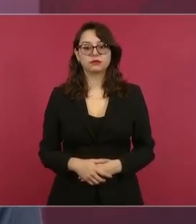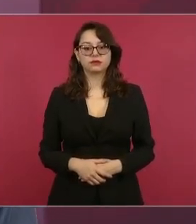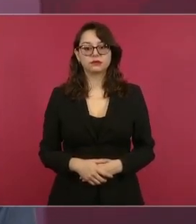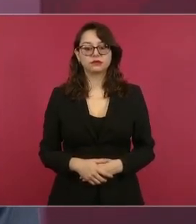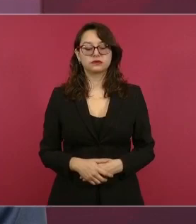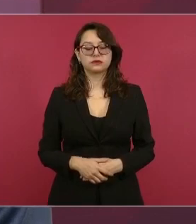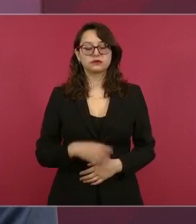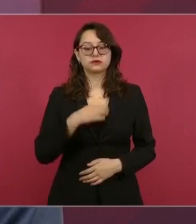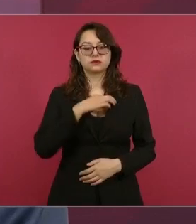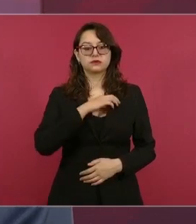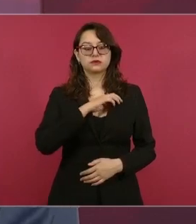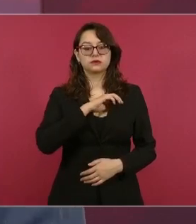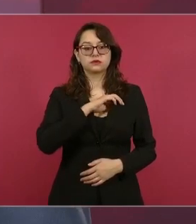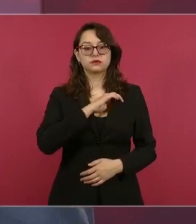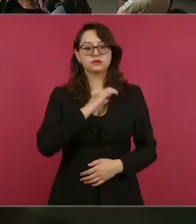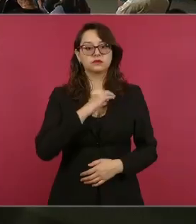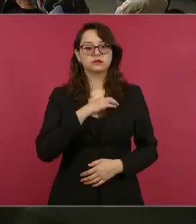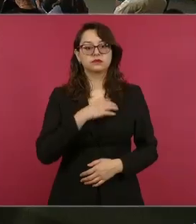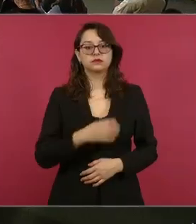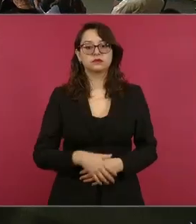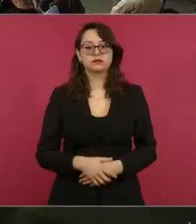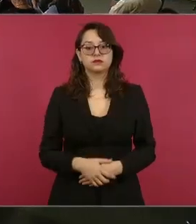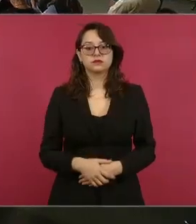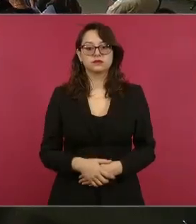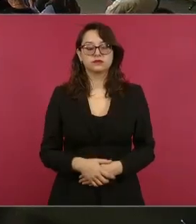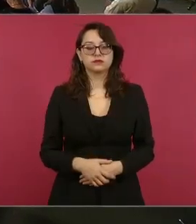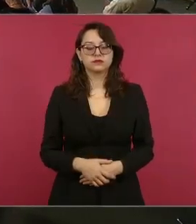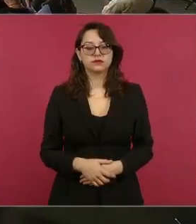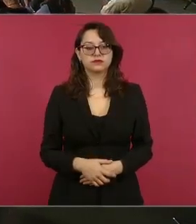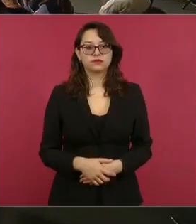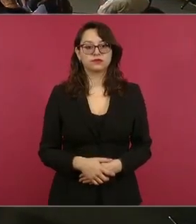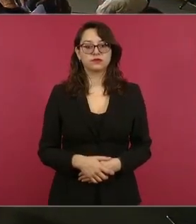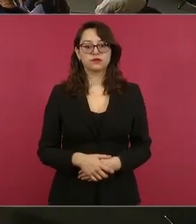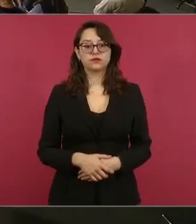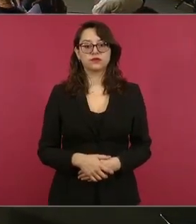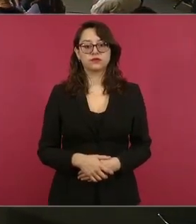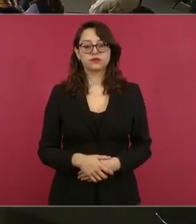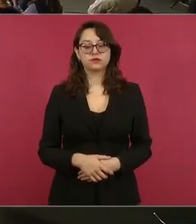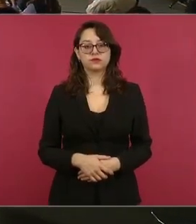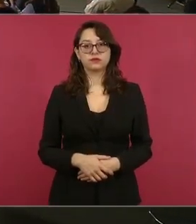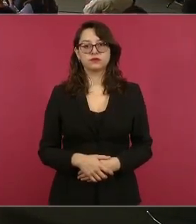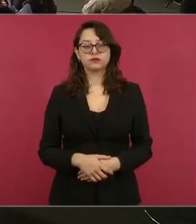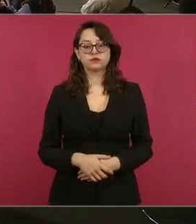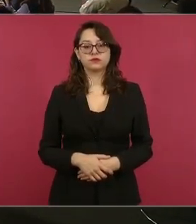de manera directa a un informe de